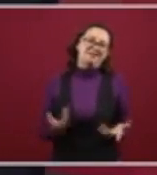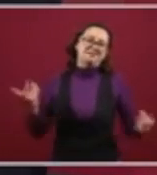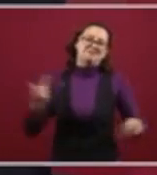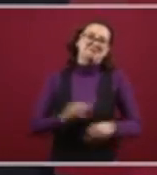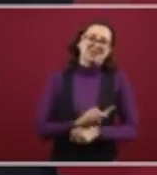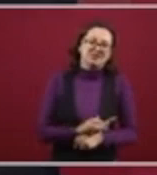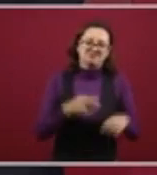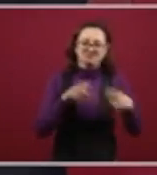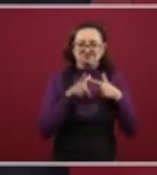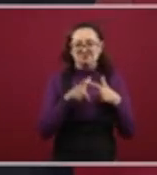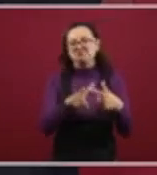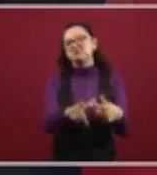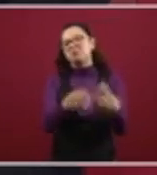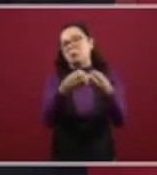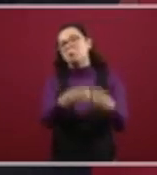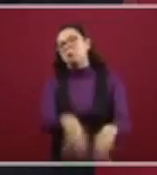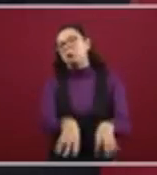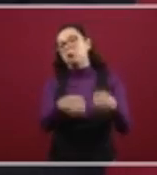no nos hubiésemos ahorrado